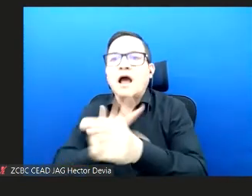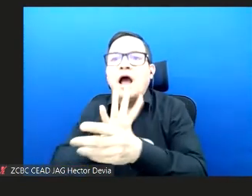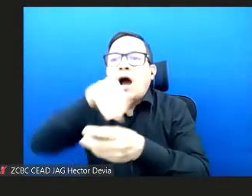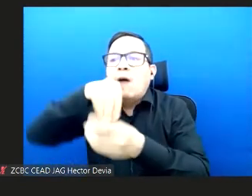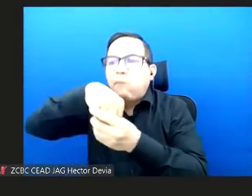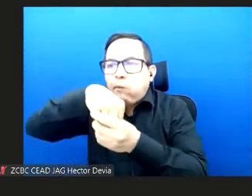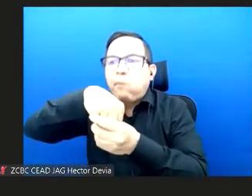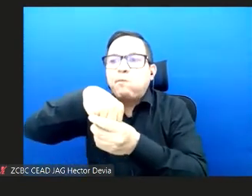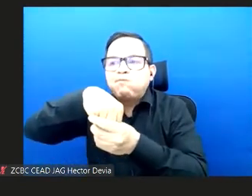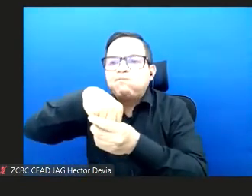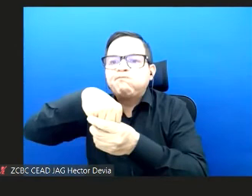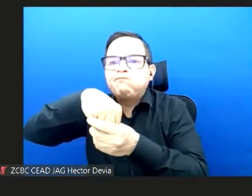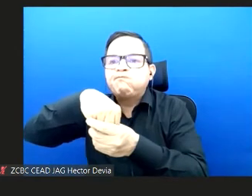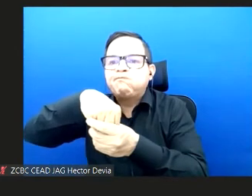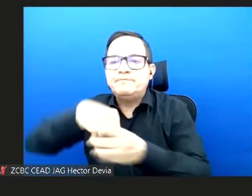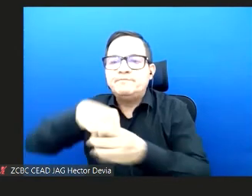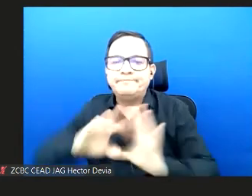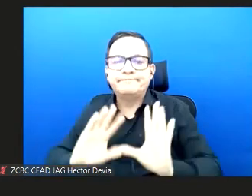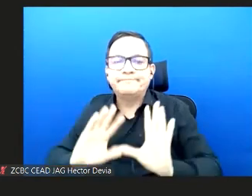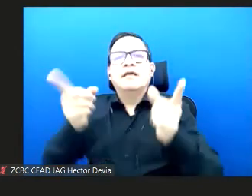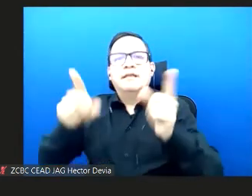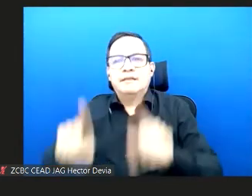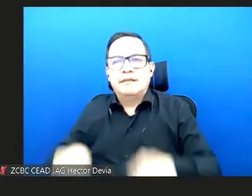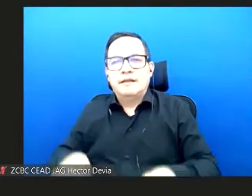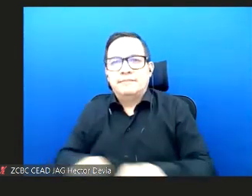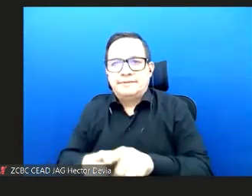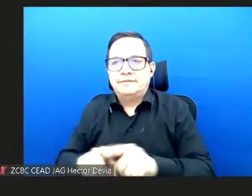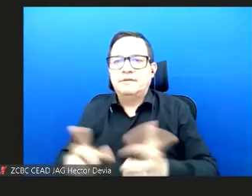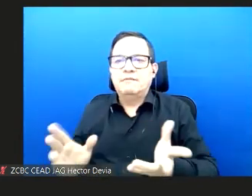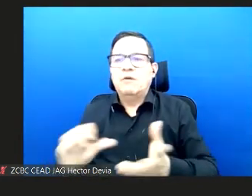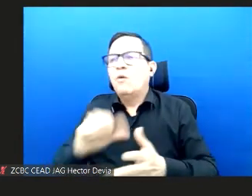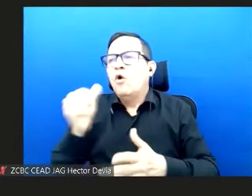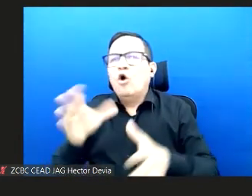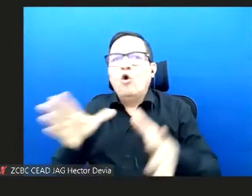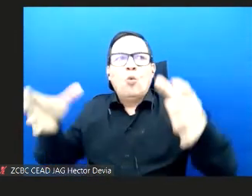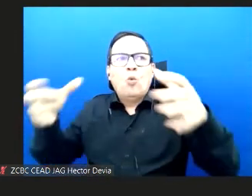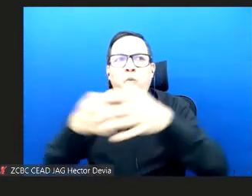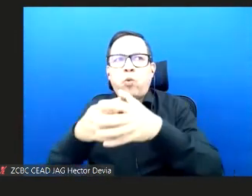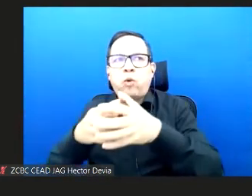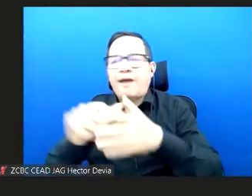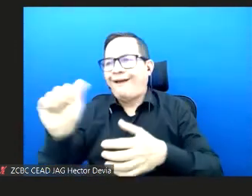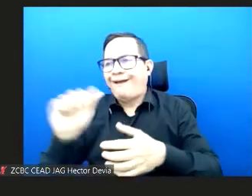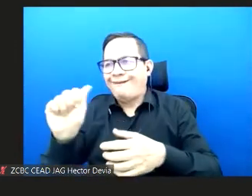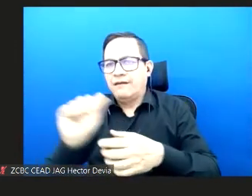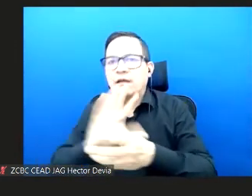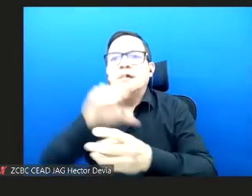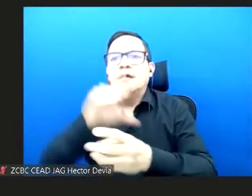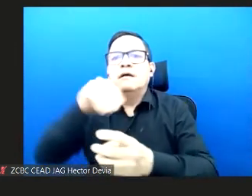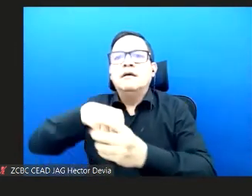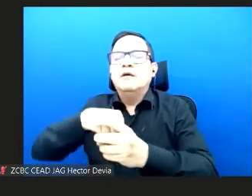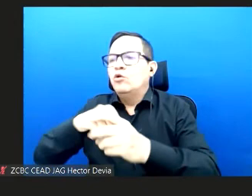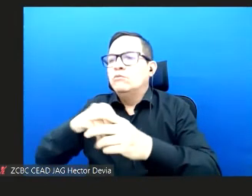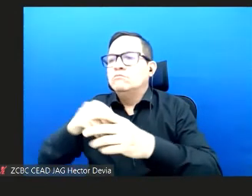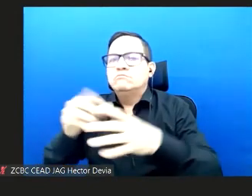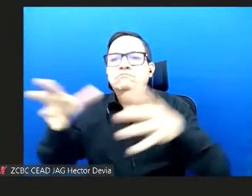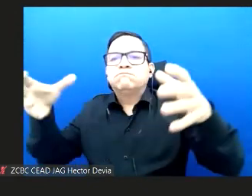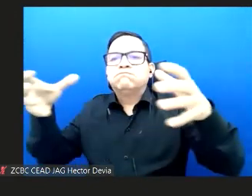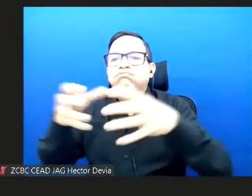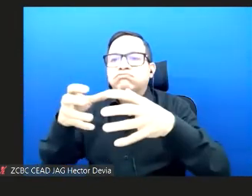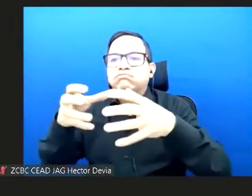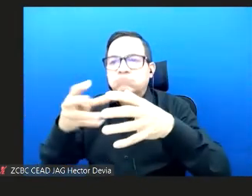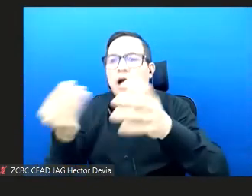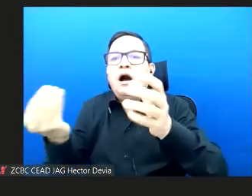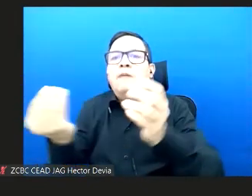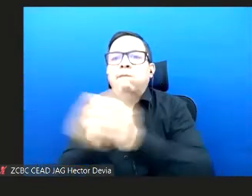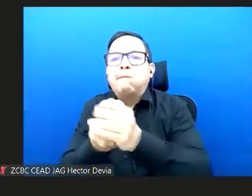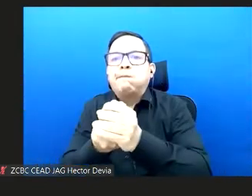Vamos a ver también, bueno, un conjunto A está contenido en un conjunto B si todo elemento del conjunto A pertenece también